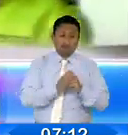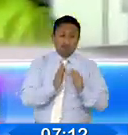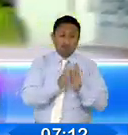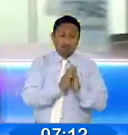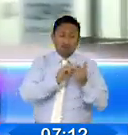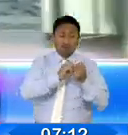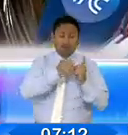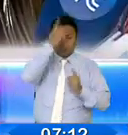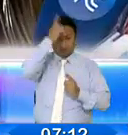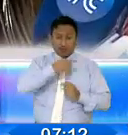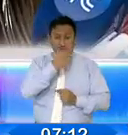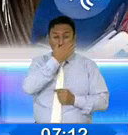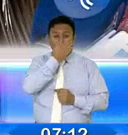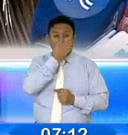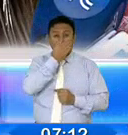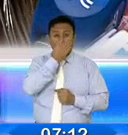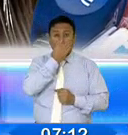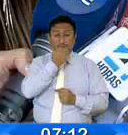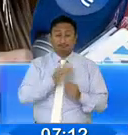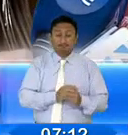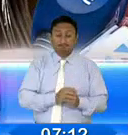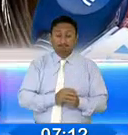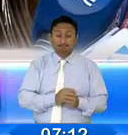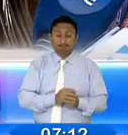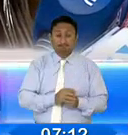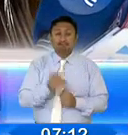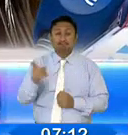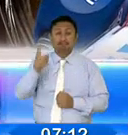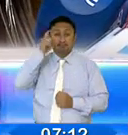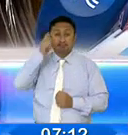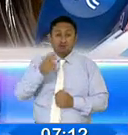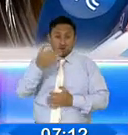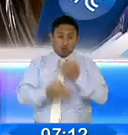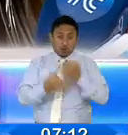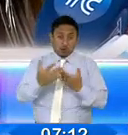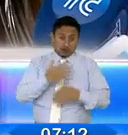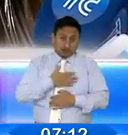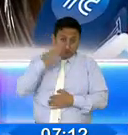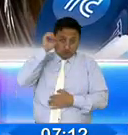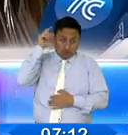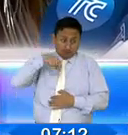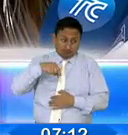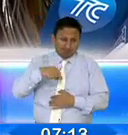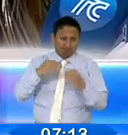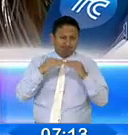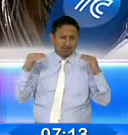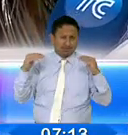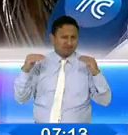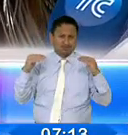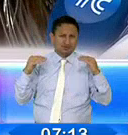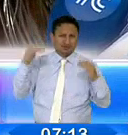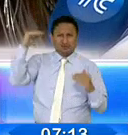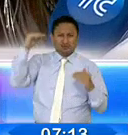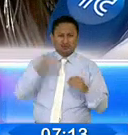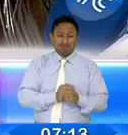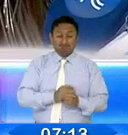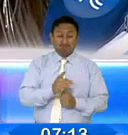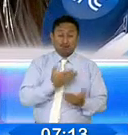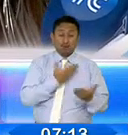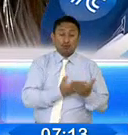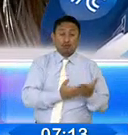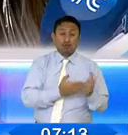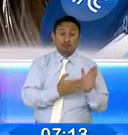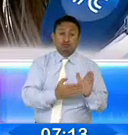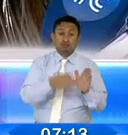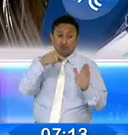Pero se ha evaluado por parte del juez a nuestro criterio en una forma desigual. Nosotros hemos presentado documentación, arraigos, que no, valga decirlo,